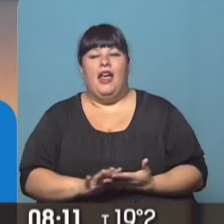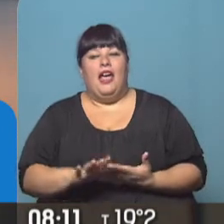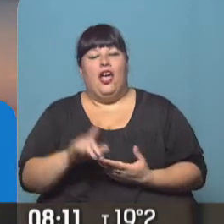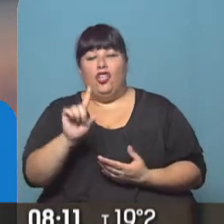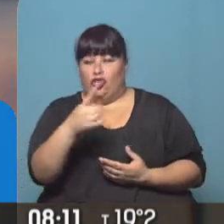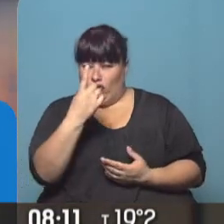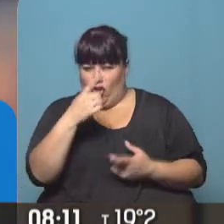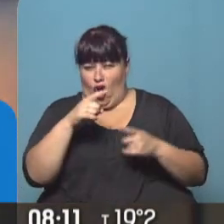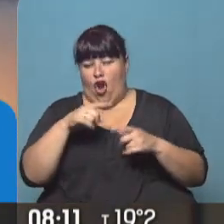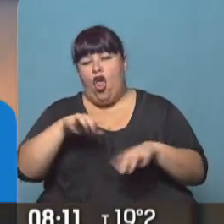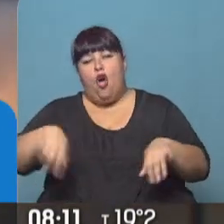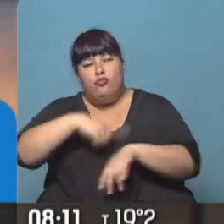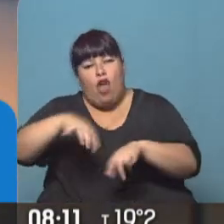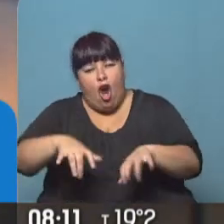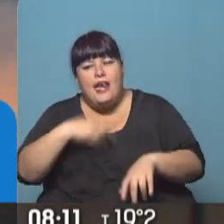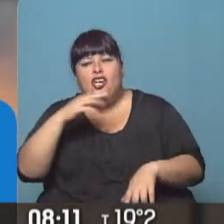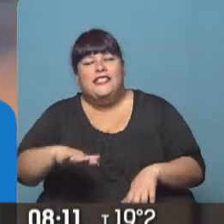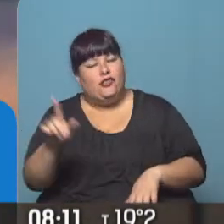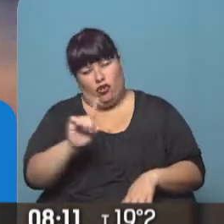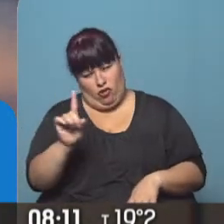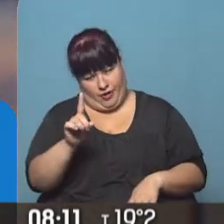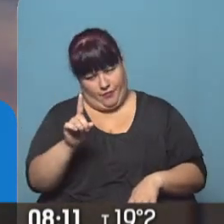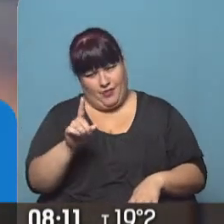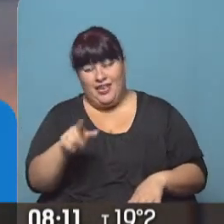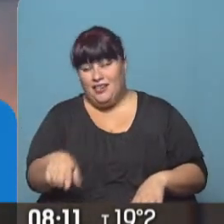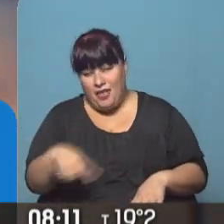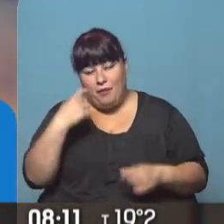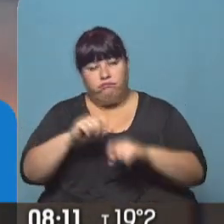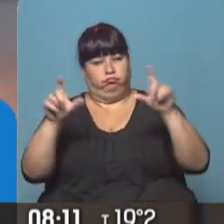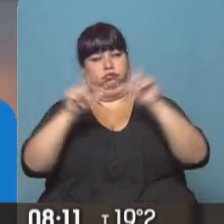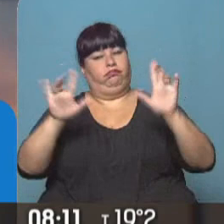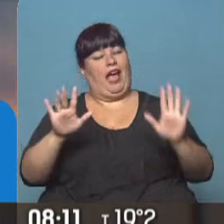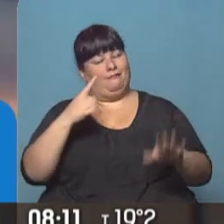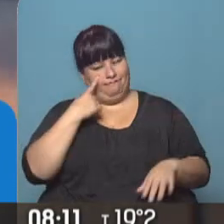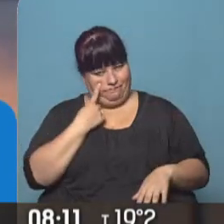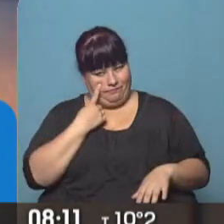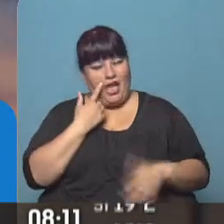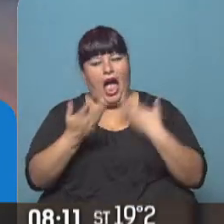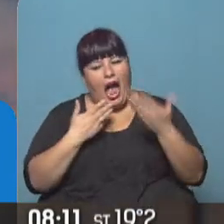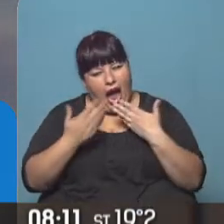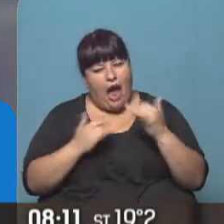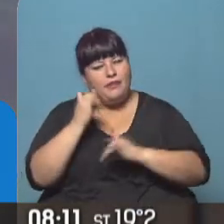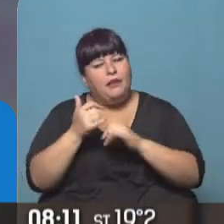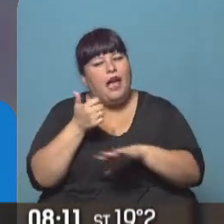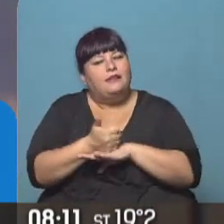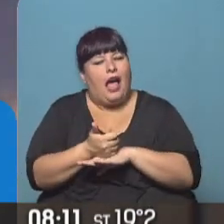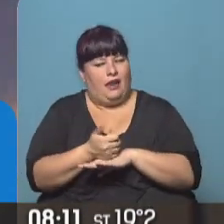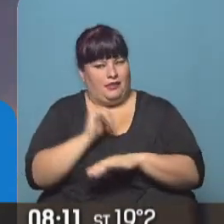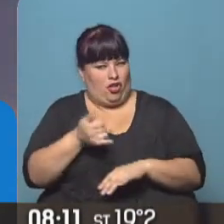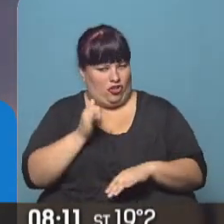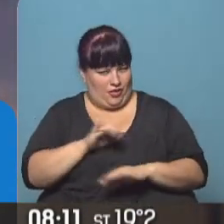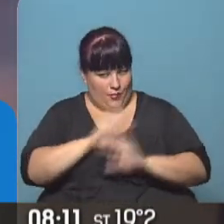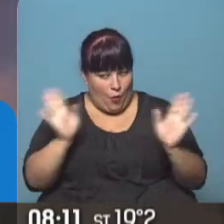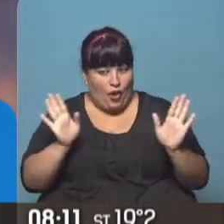dejes solo con la compu mil horas. Si tenés un chico chiquito, pues que le van a aparecer cosas así. Hablar y estar más presente que nunca.